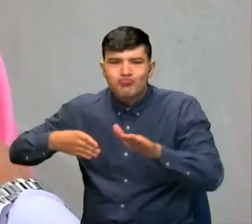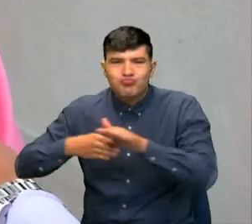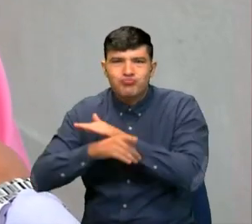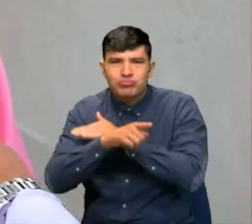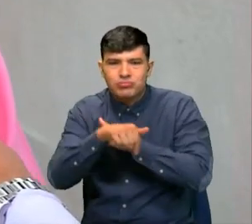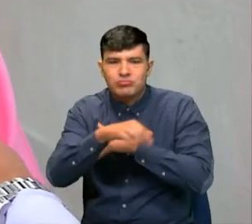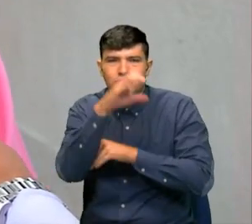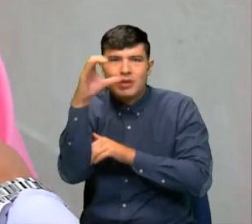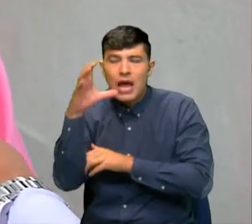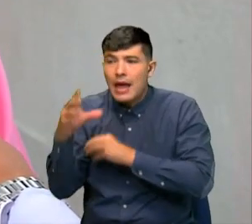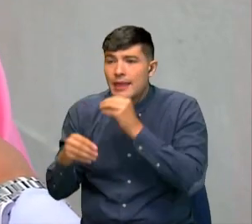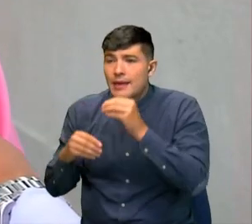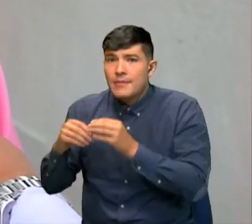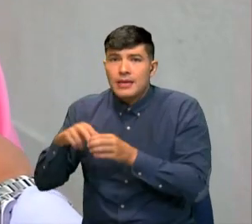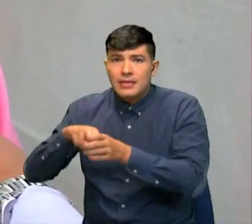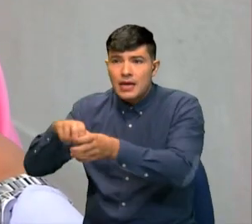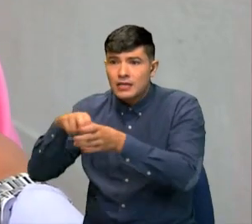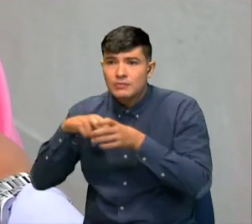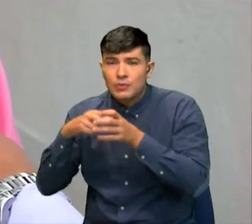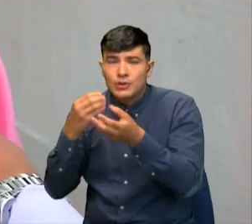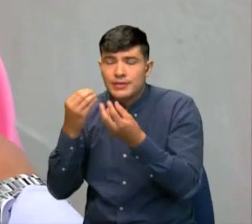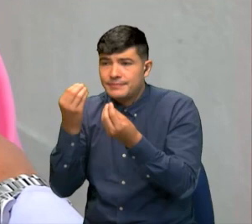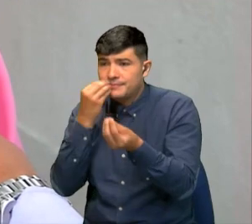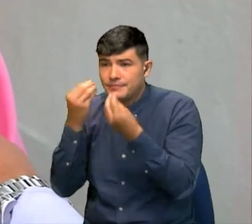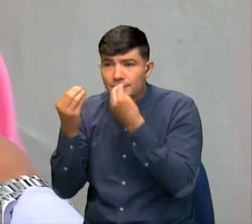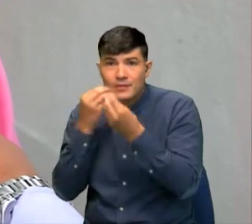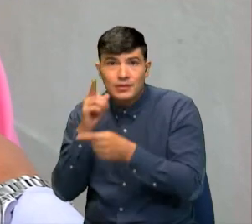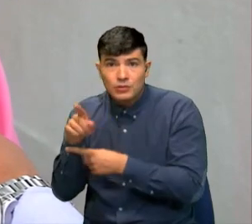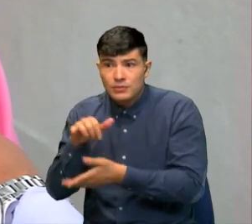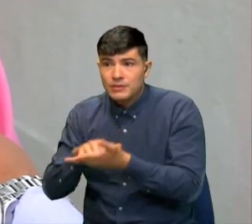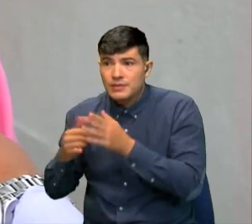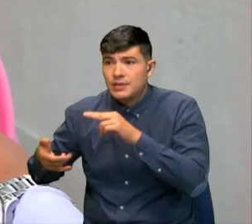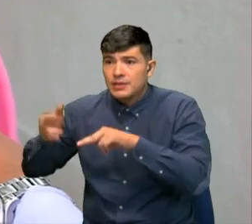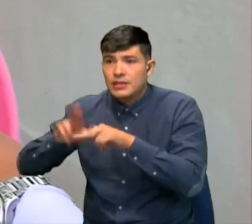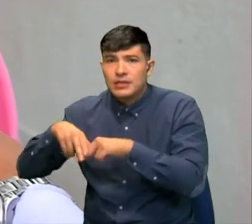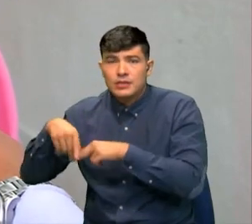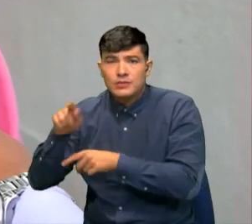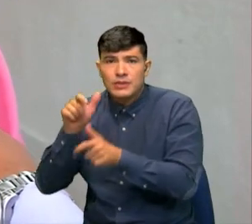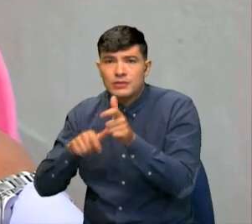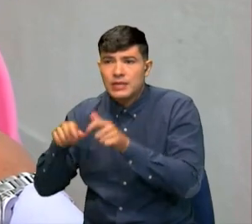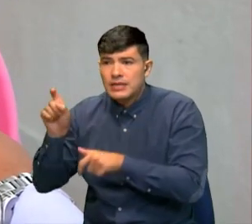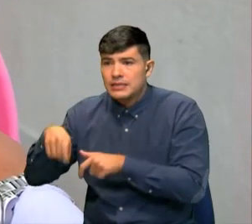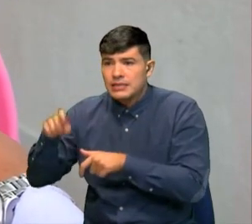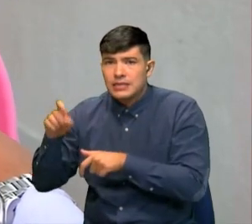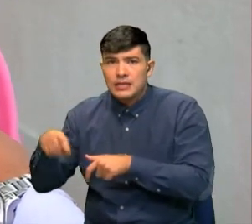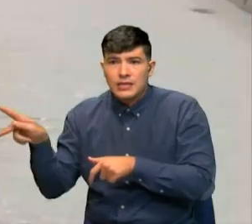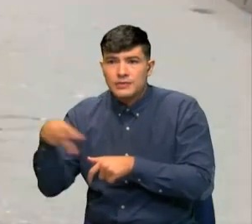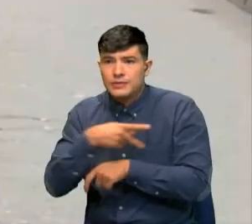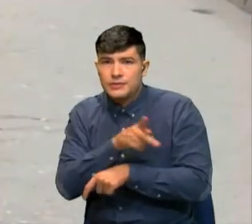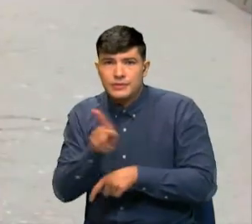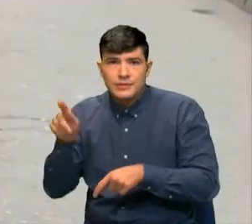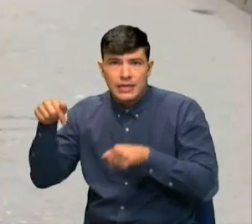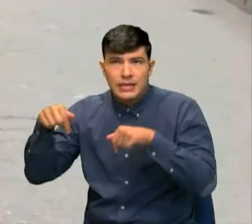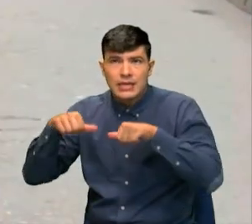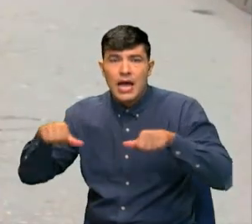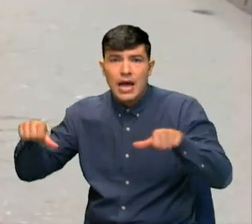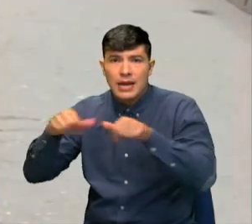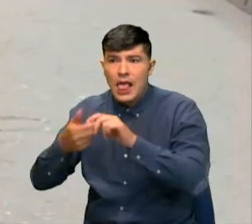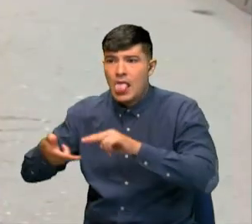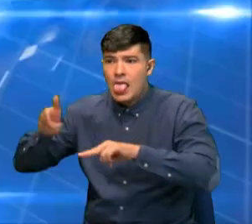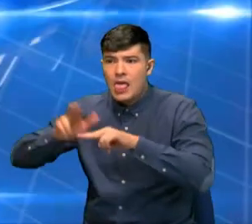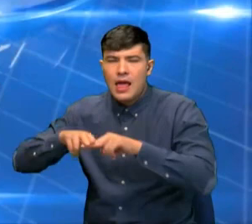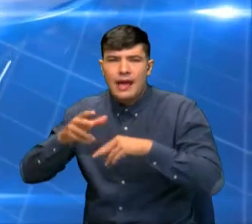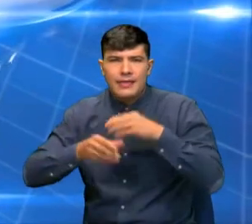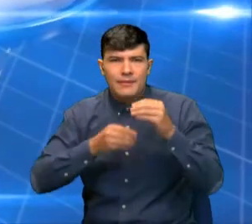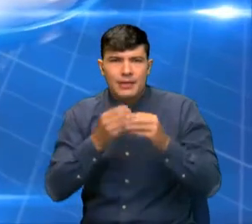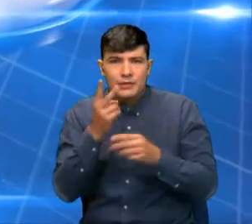contrabando de alimentos y hoy día un negocio muy rentable que es cobrarle el paso a las personas que necesitan ir de un lado al otro de la frontera luego de la masacre dos fueron